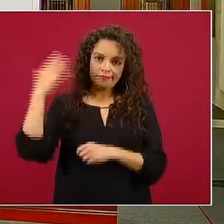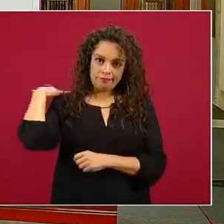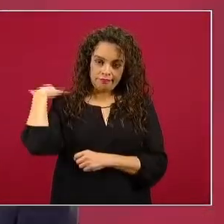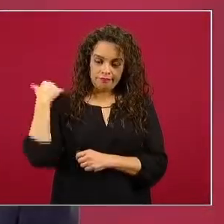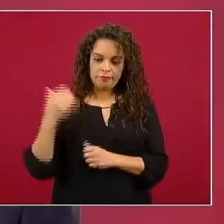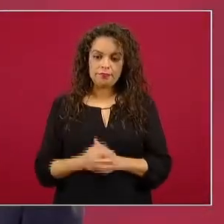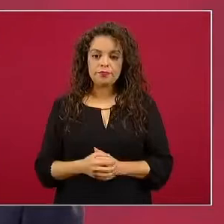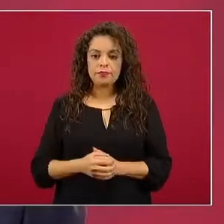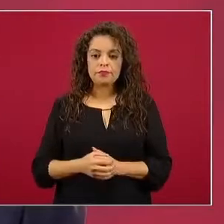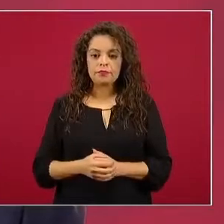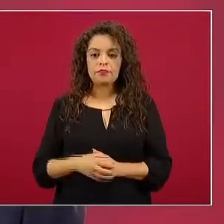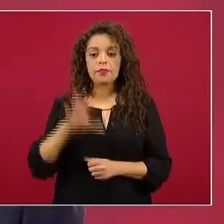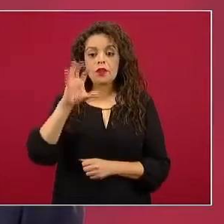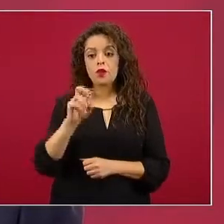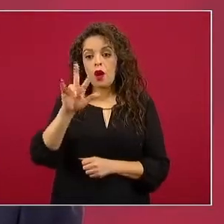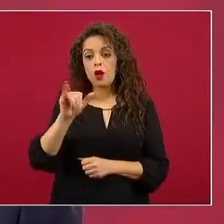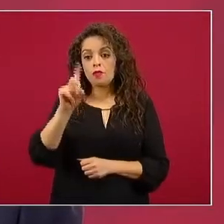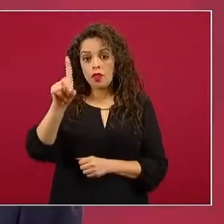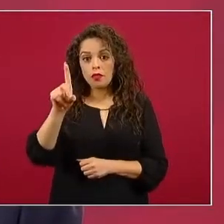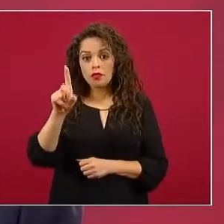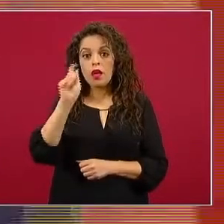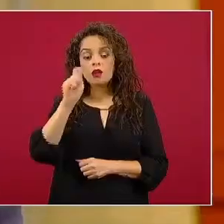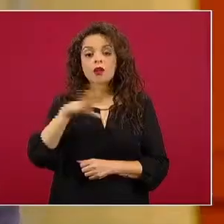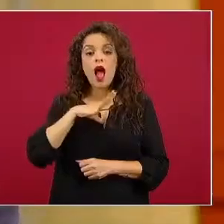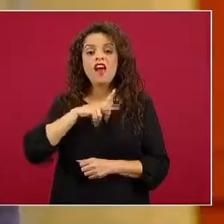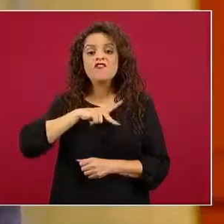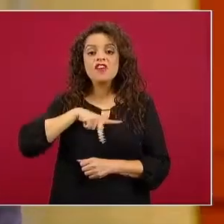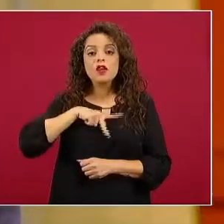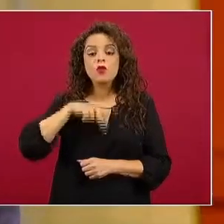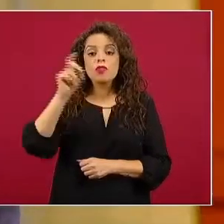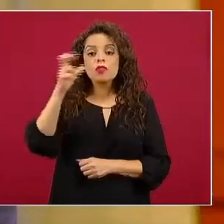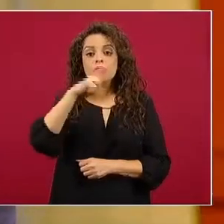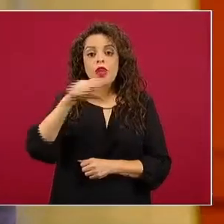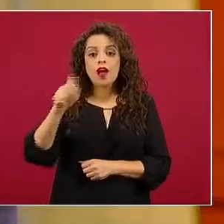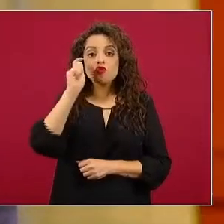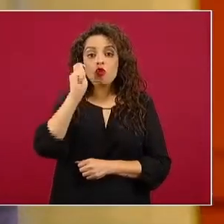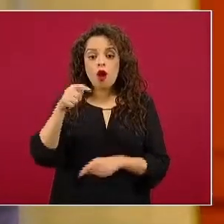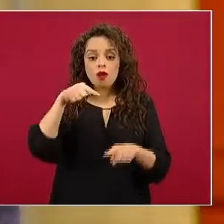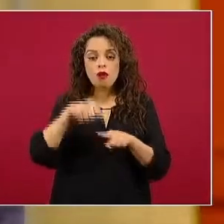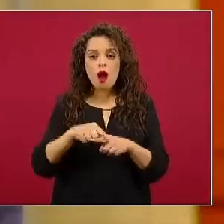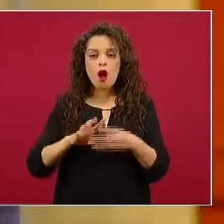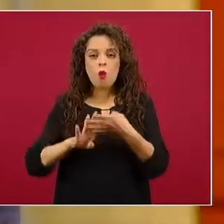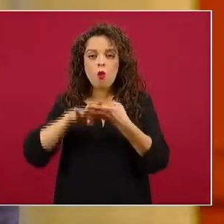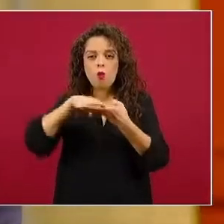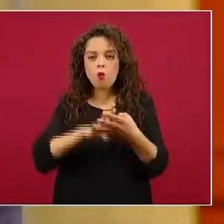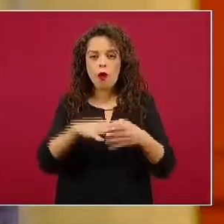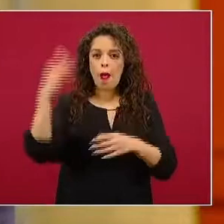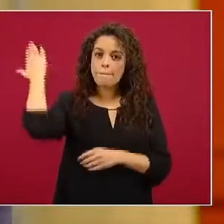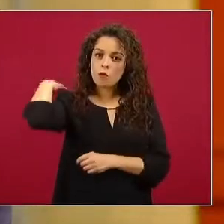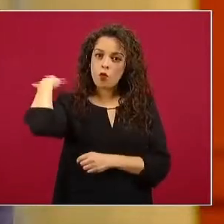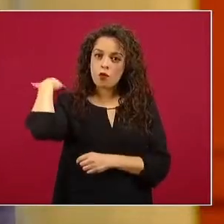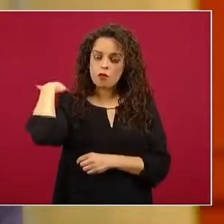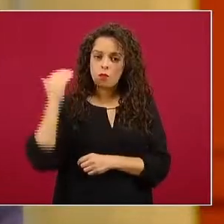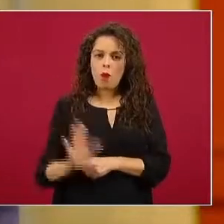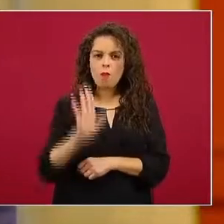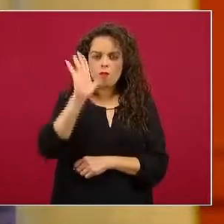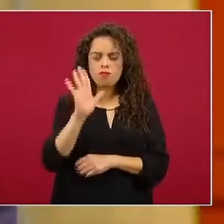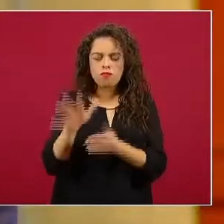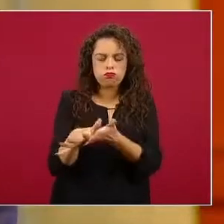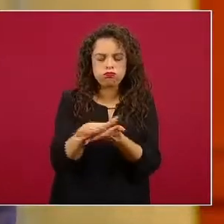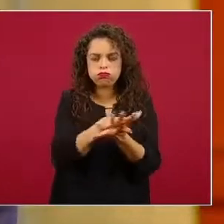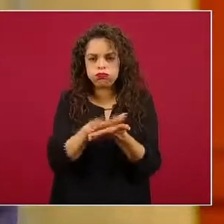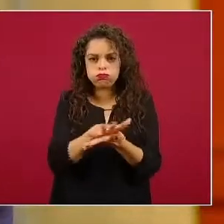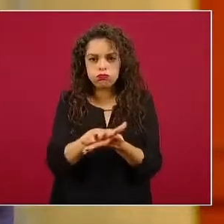veces, COVID es una enfermedad causada por un virus que daña directamente el tejido pulmonar, lo destruye literalmente